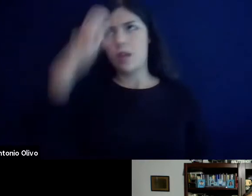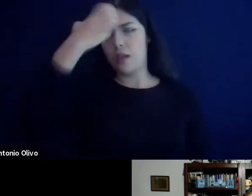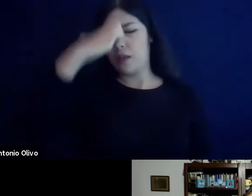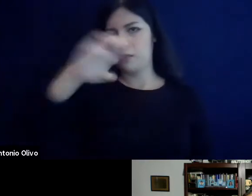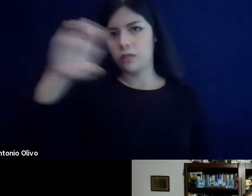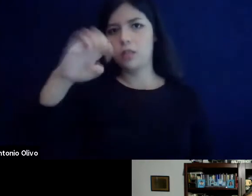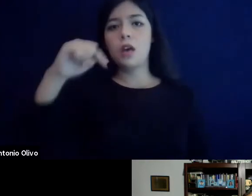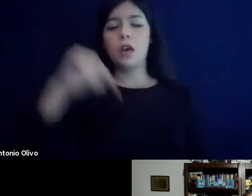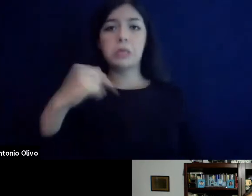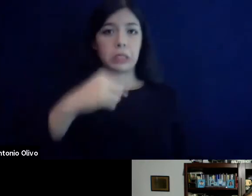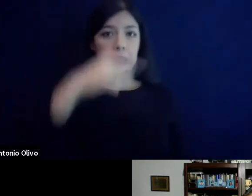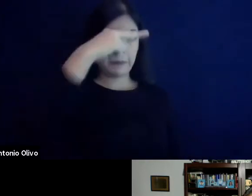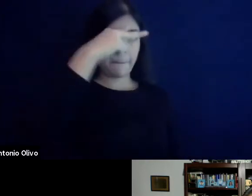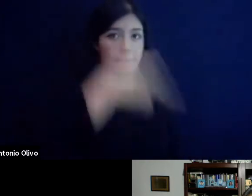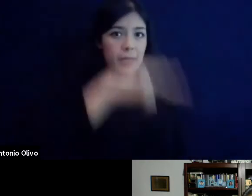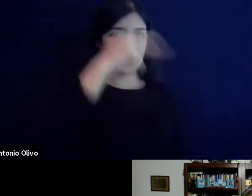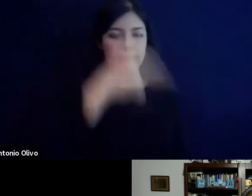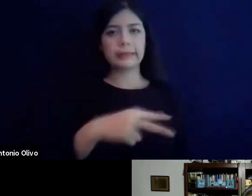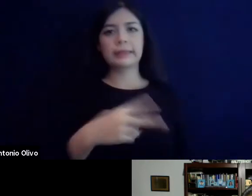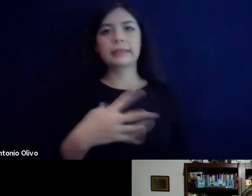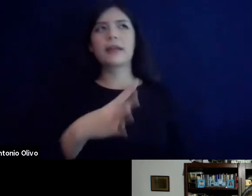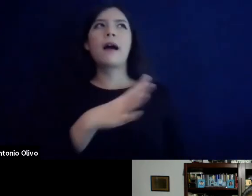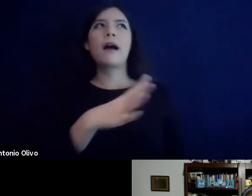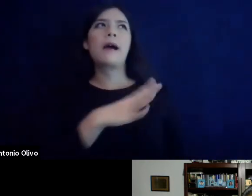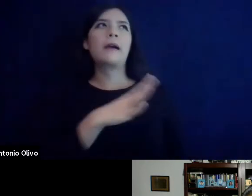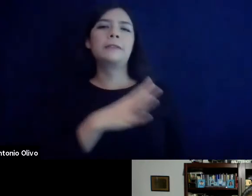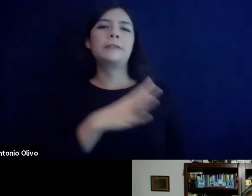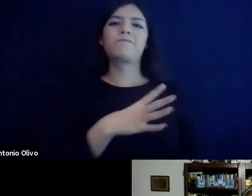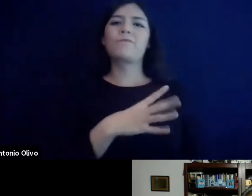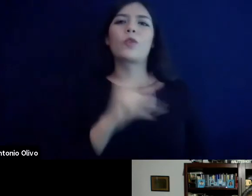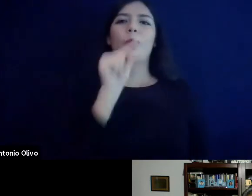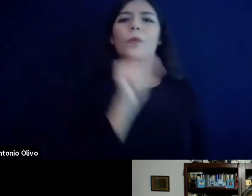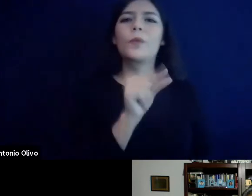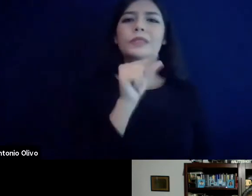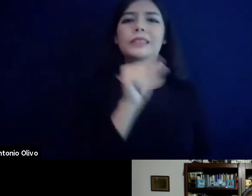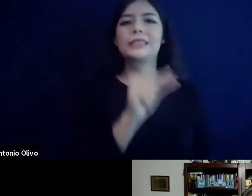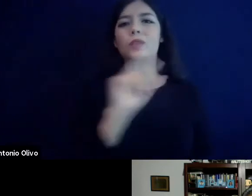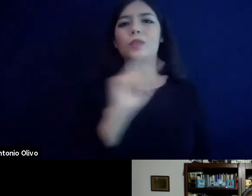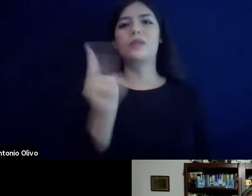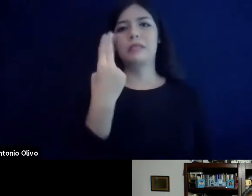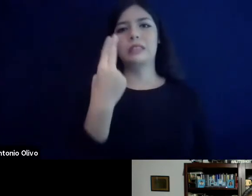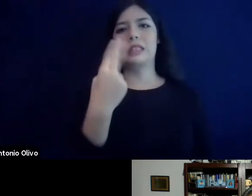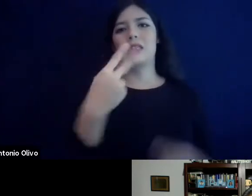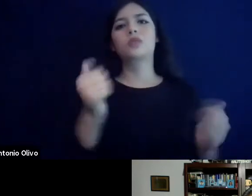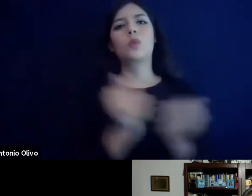pues yo creo que hay pocas universidades que hagan eso, que es donde sus alumnos con discapacidad no puedan ir, pues que vayan los maestros.